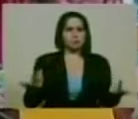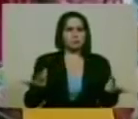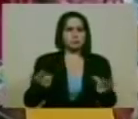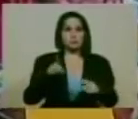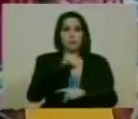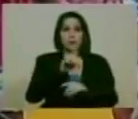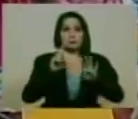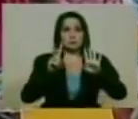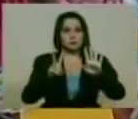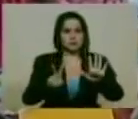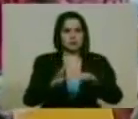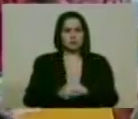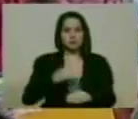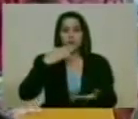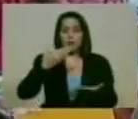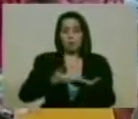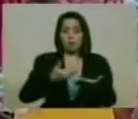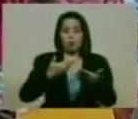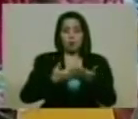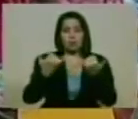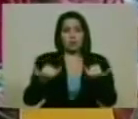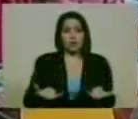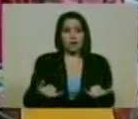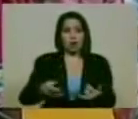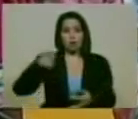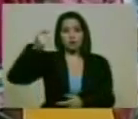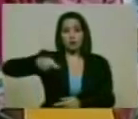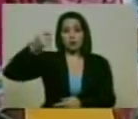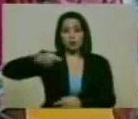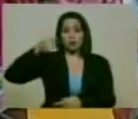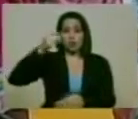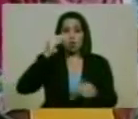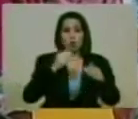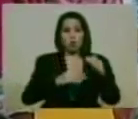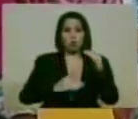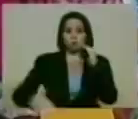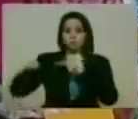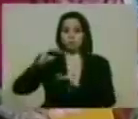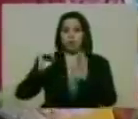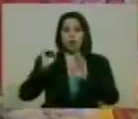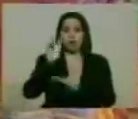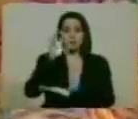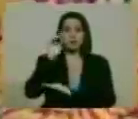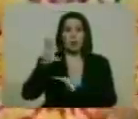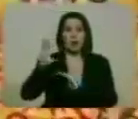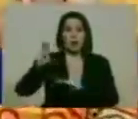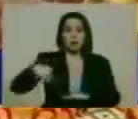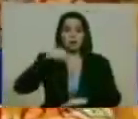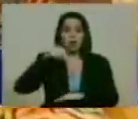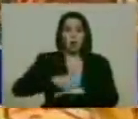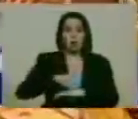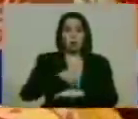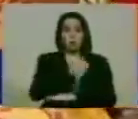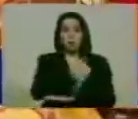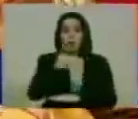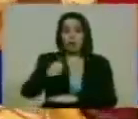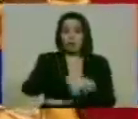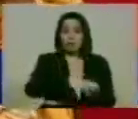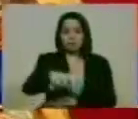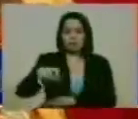17. Proponemos elegir un diputado a la Asamblea Nacional por cada estado con población indígena.